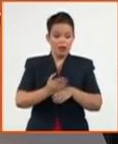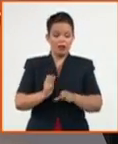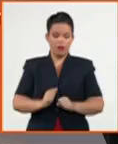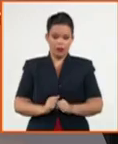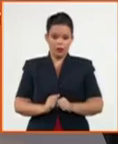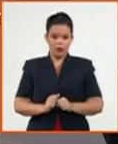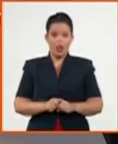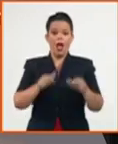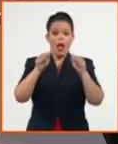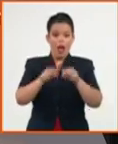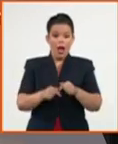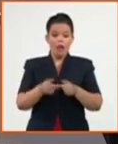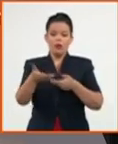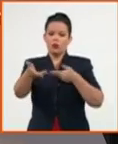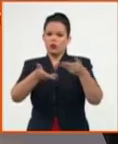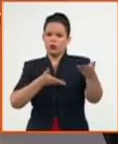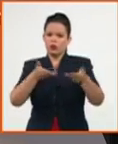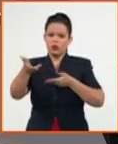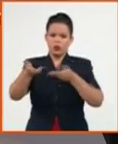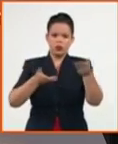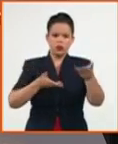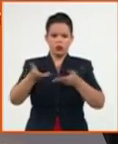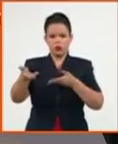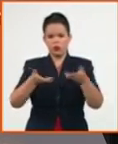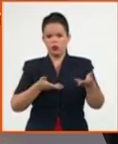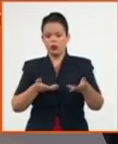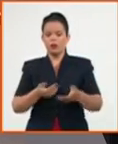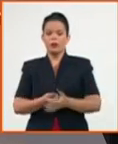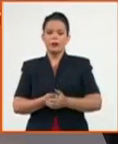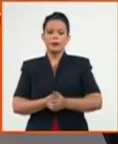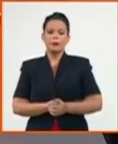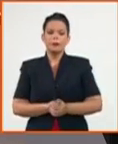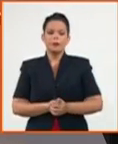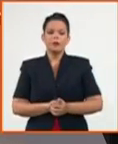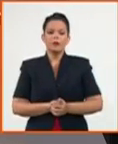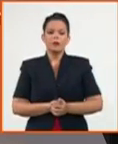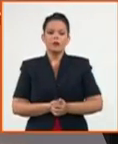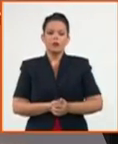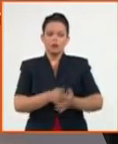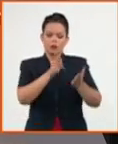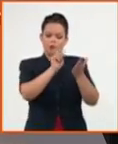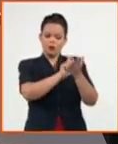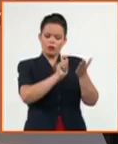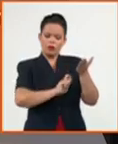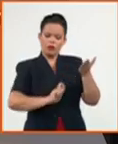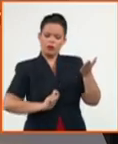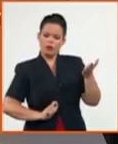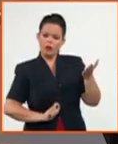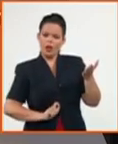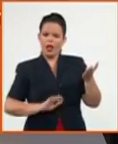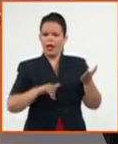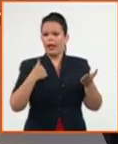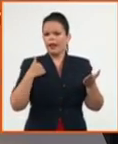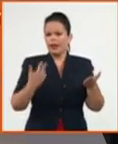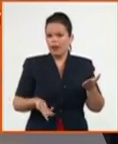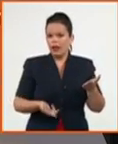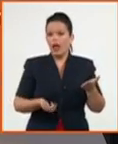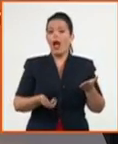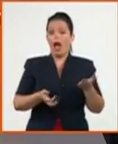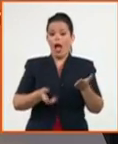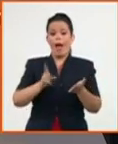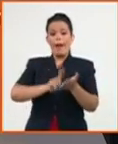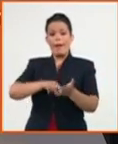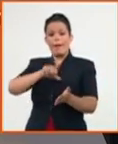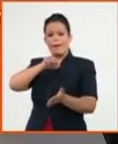así se está dando a conocer también hemos recogido un grupo de interrogantes y de preocupaciones que sabemos que tienen los padres